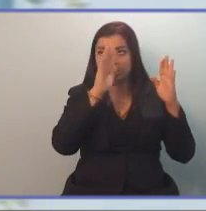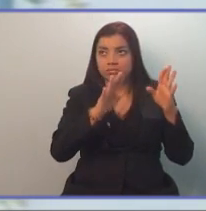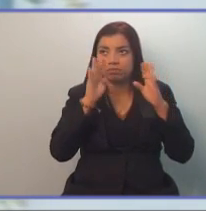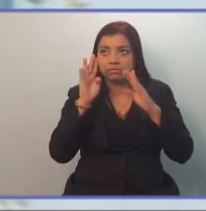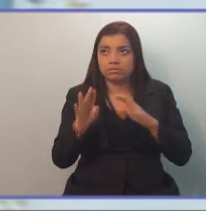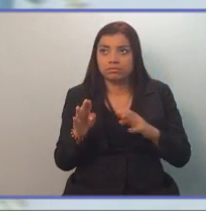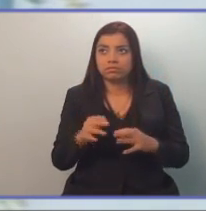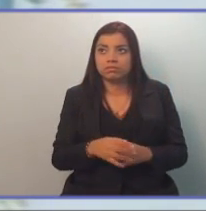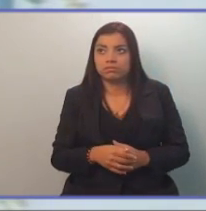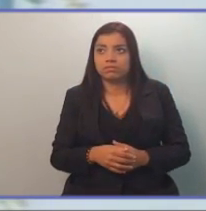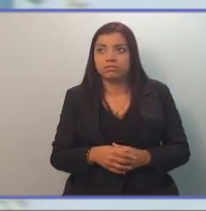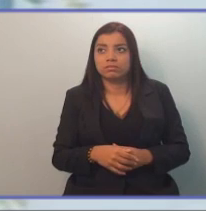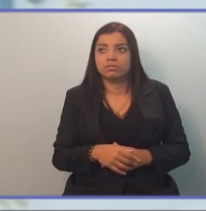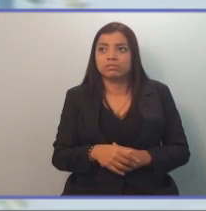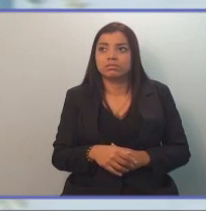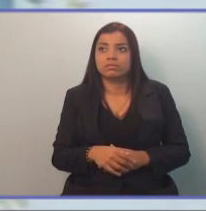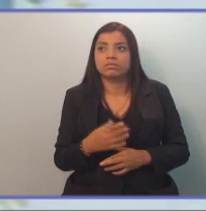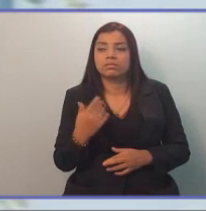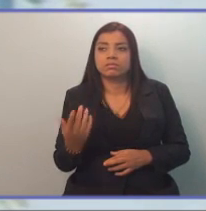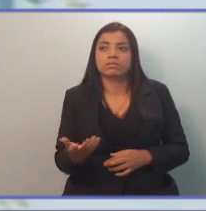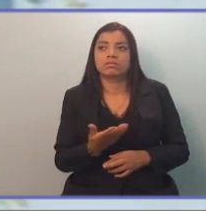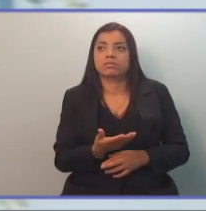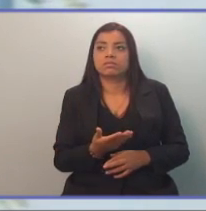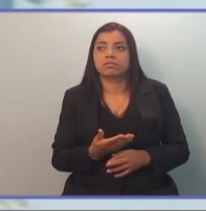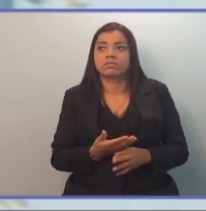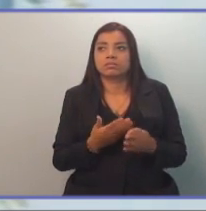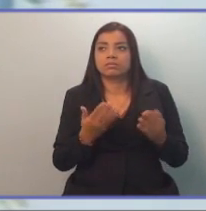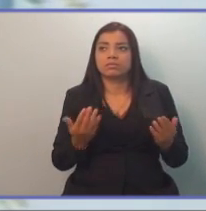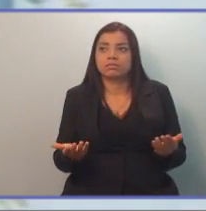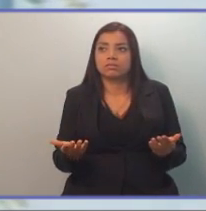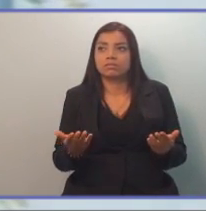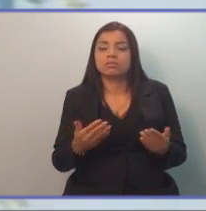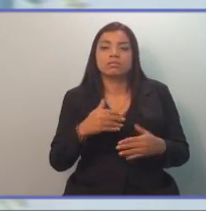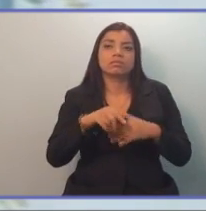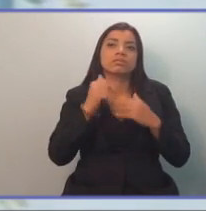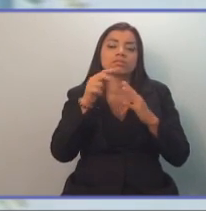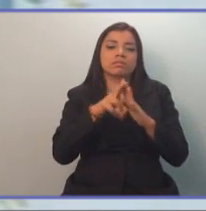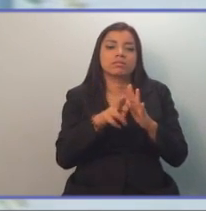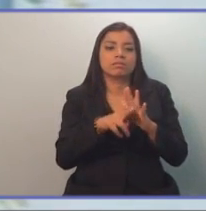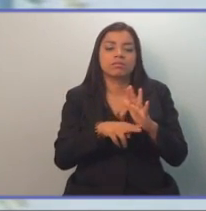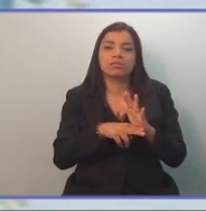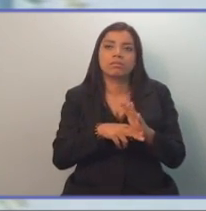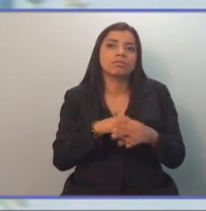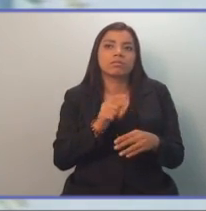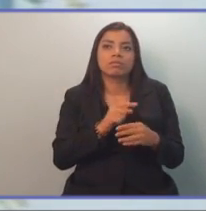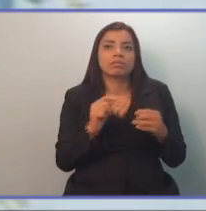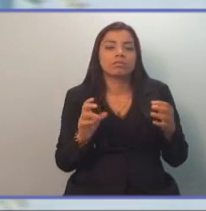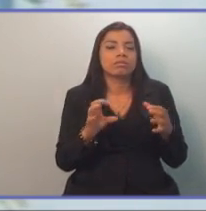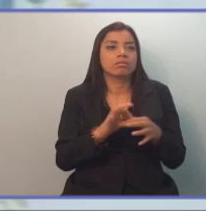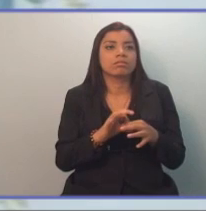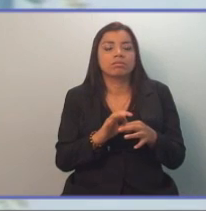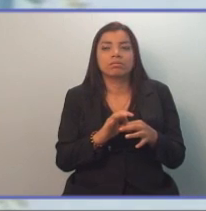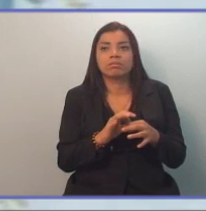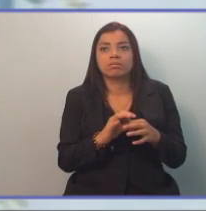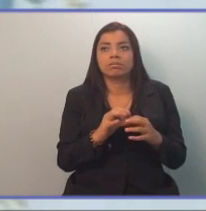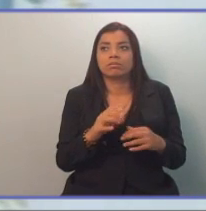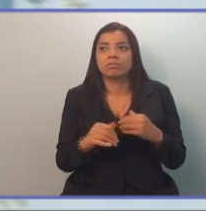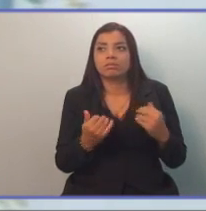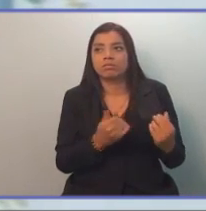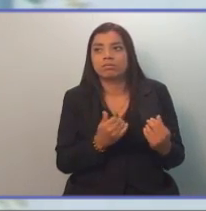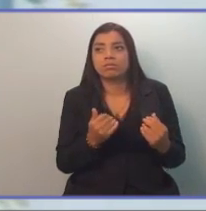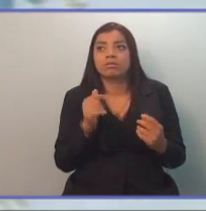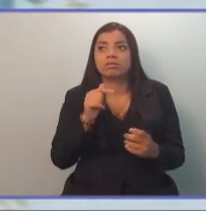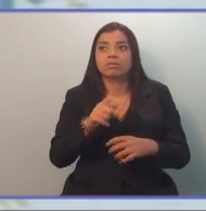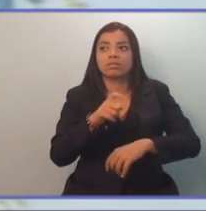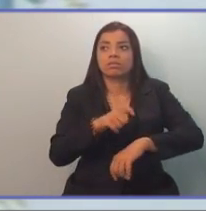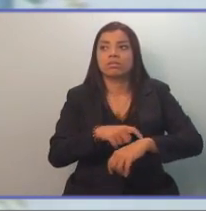mínimo. También fue otra norma que inapliqué, no confrontándola o no remitiendo la certificación a la sala, porque en ese